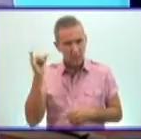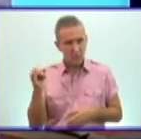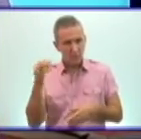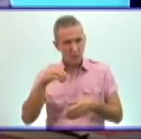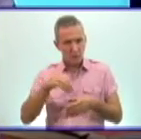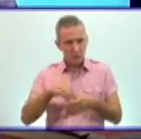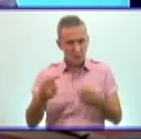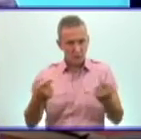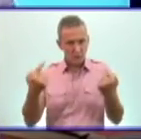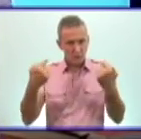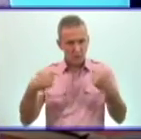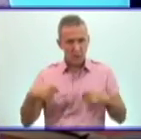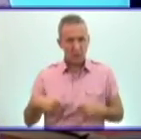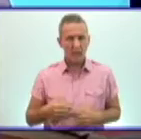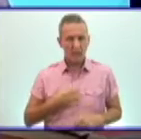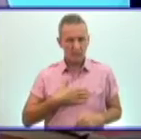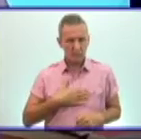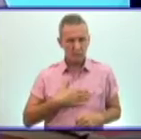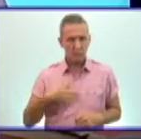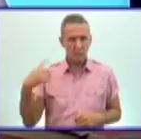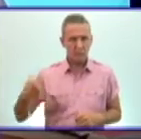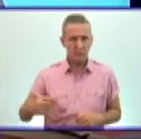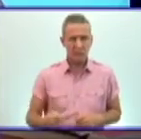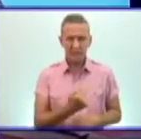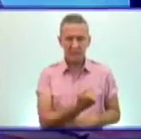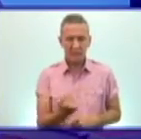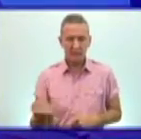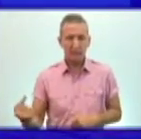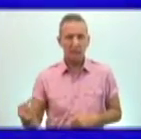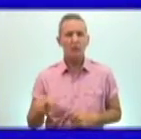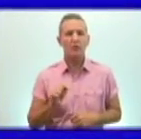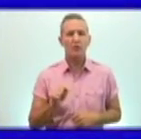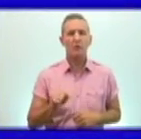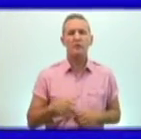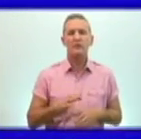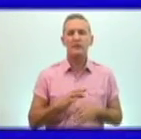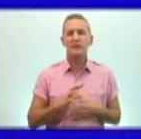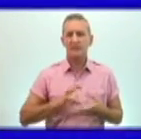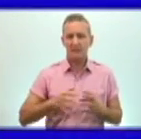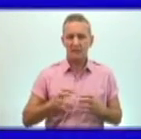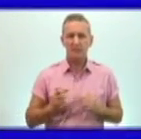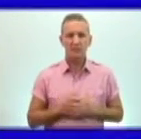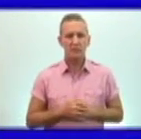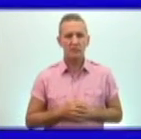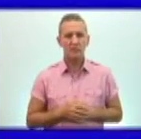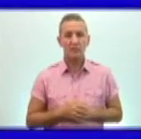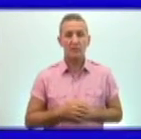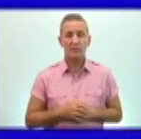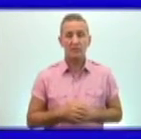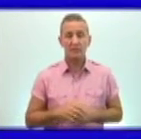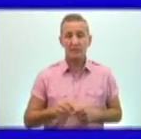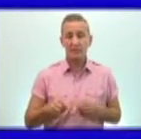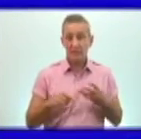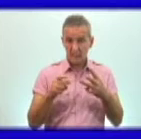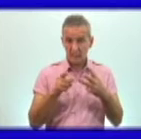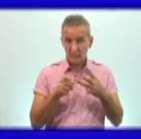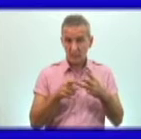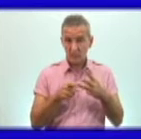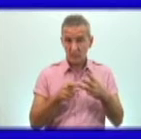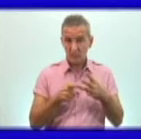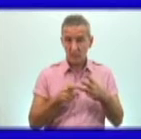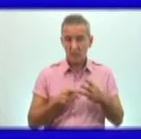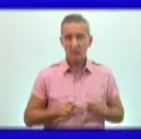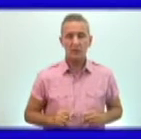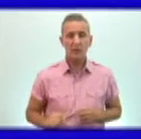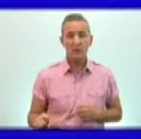su propio ejercicio sobre cada una de estas variables. Por lo tanto, en este caso nos proponemos en un tercer momento las